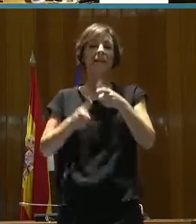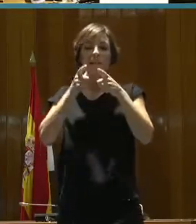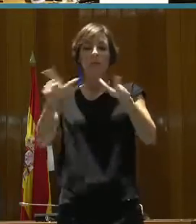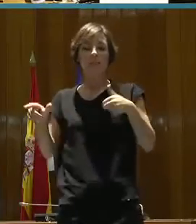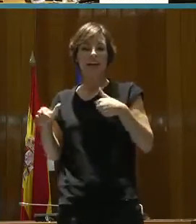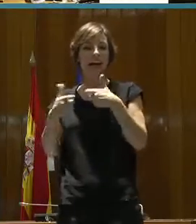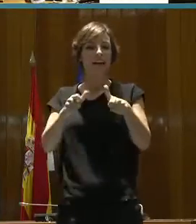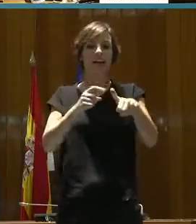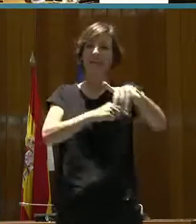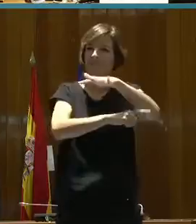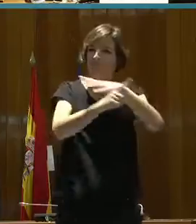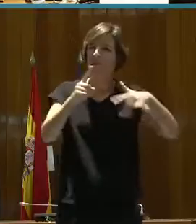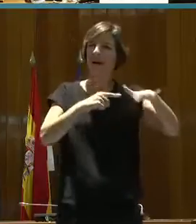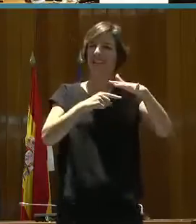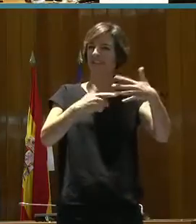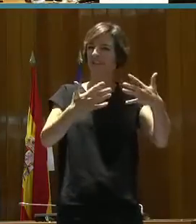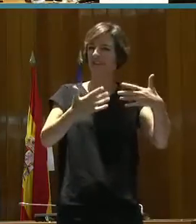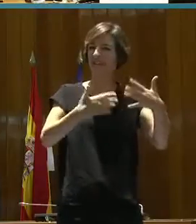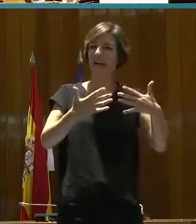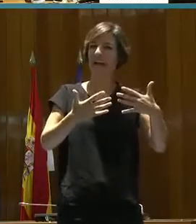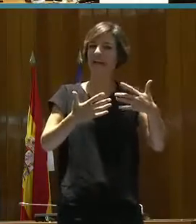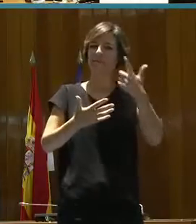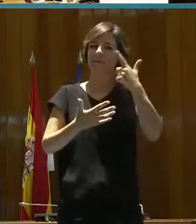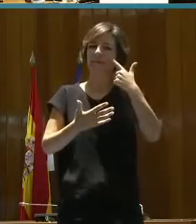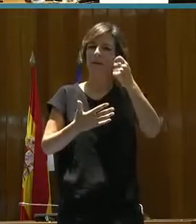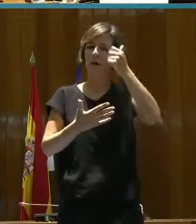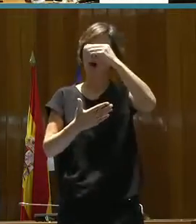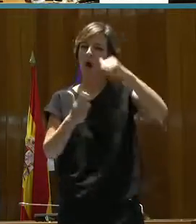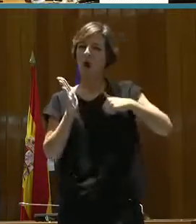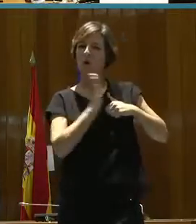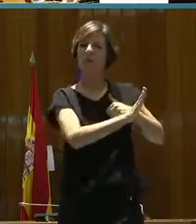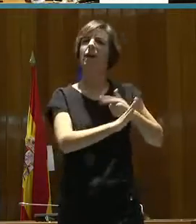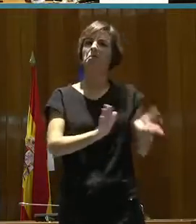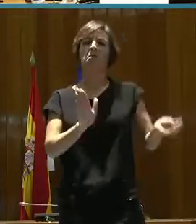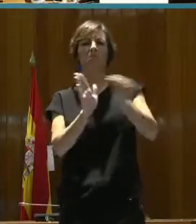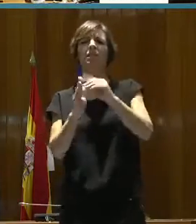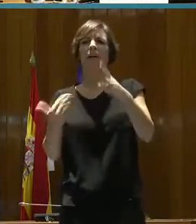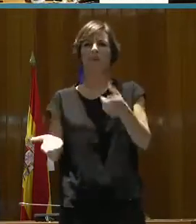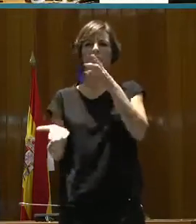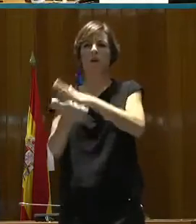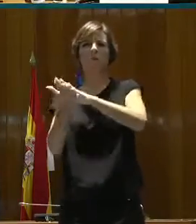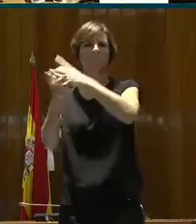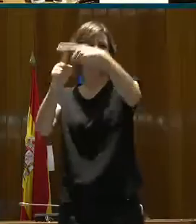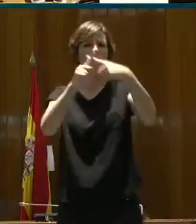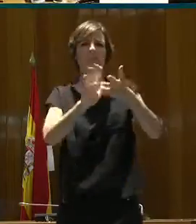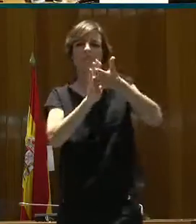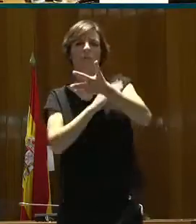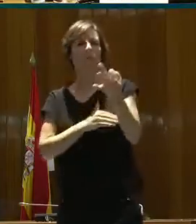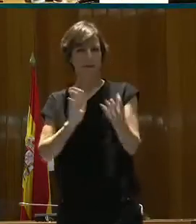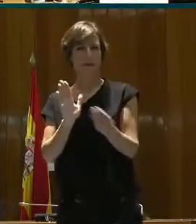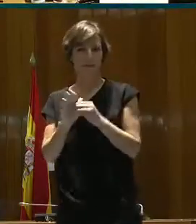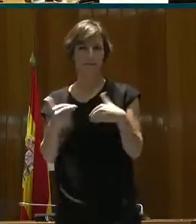lingüística que en muchos casos no se aborda desde el punto de vista descriptivo de las lenguas de signos. La gran